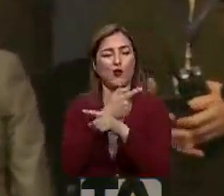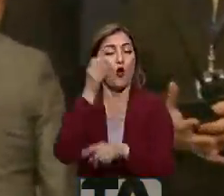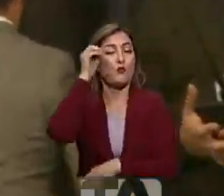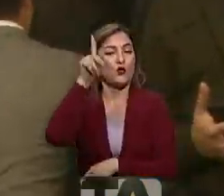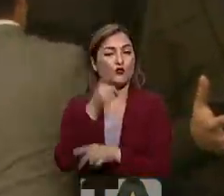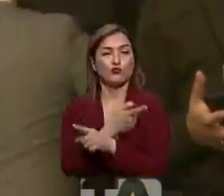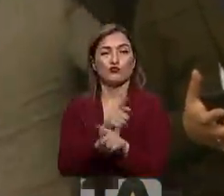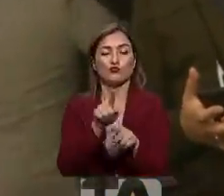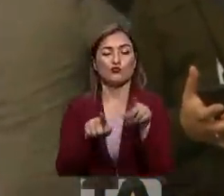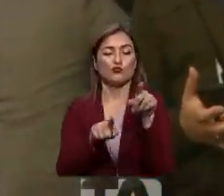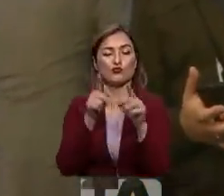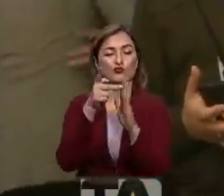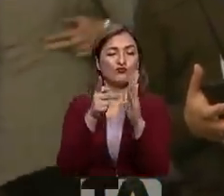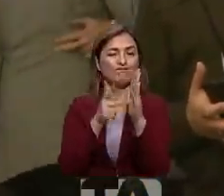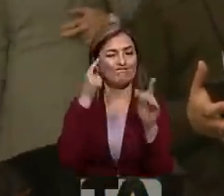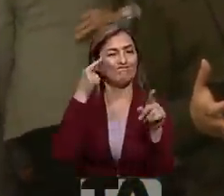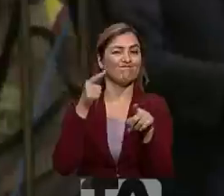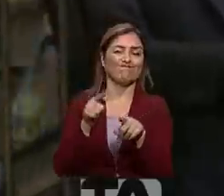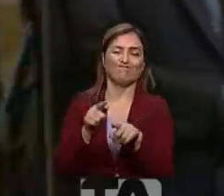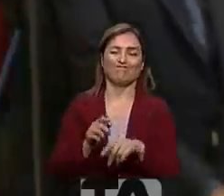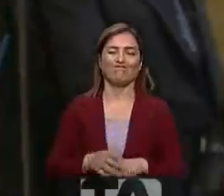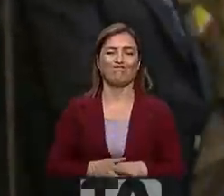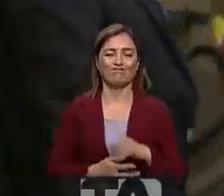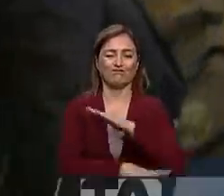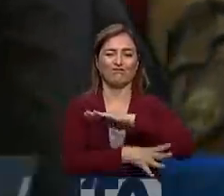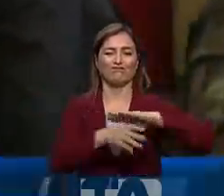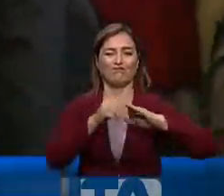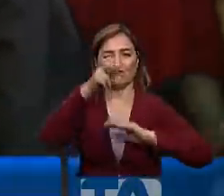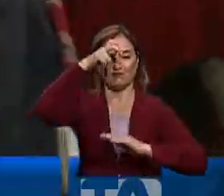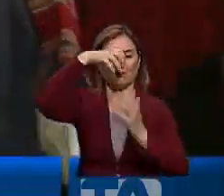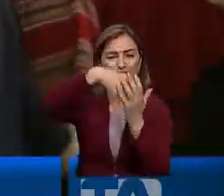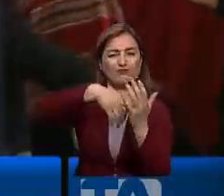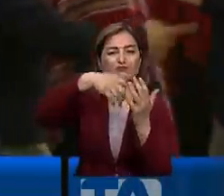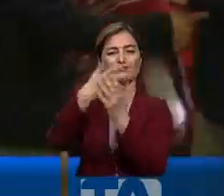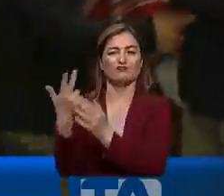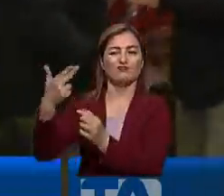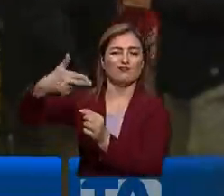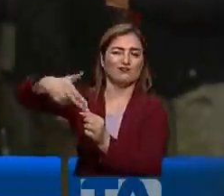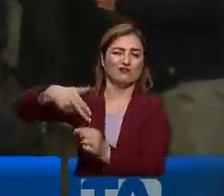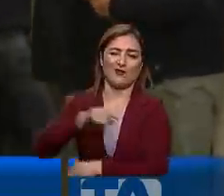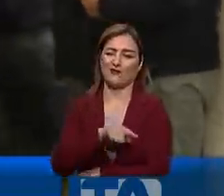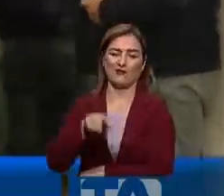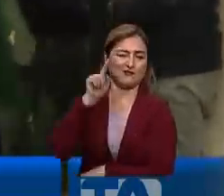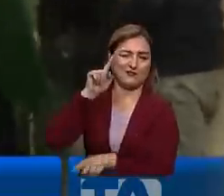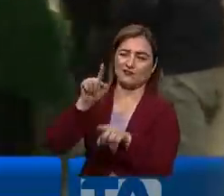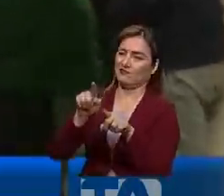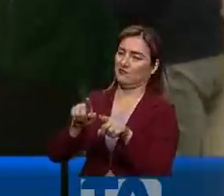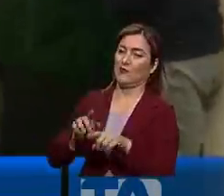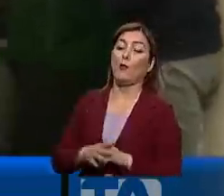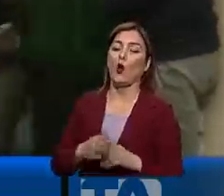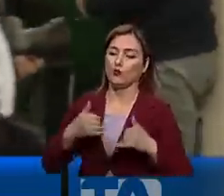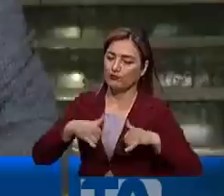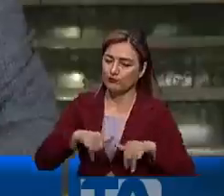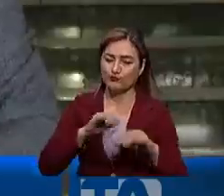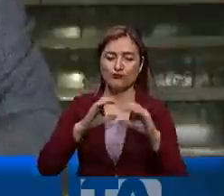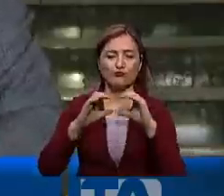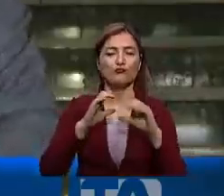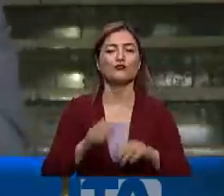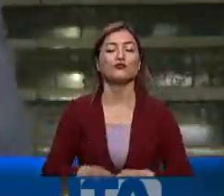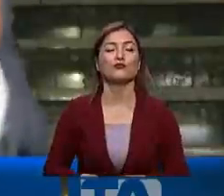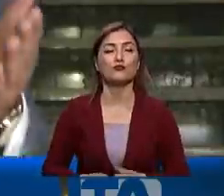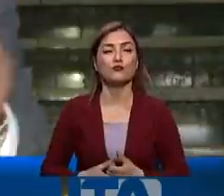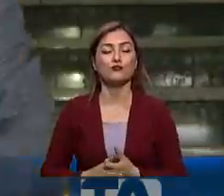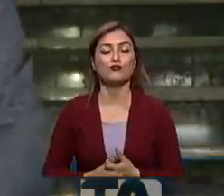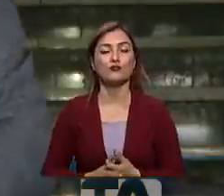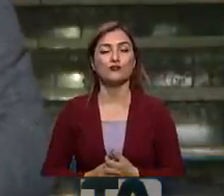los que no hubo coincidencias son petróleo, minería y combustibles, pero seguirán conversando.